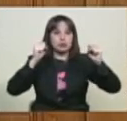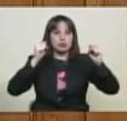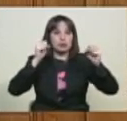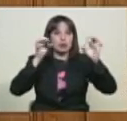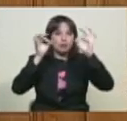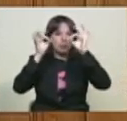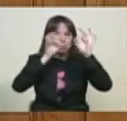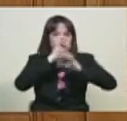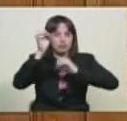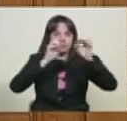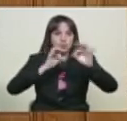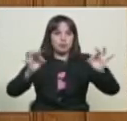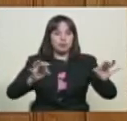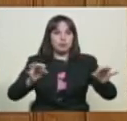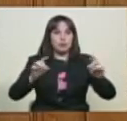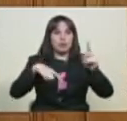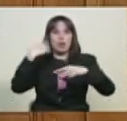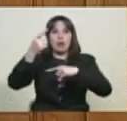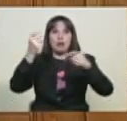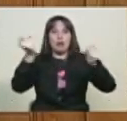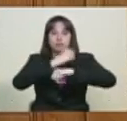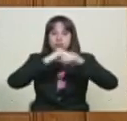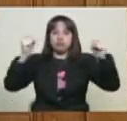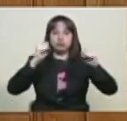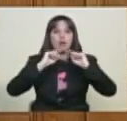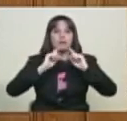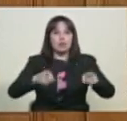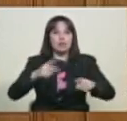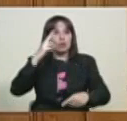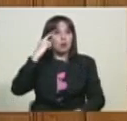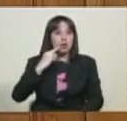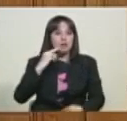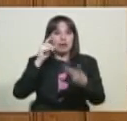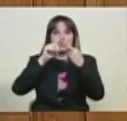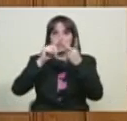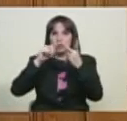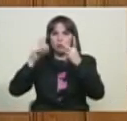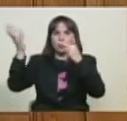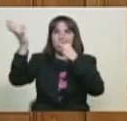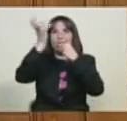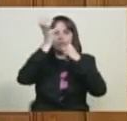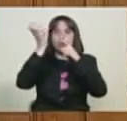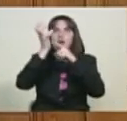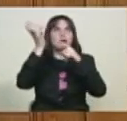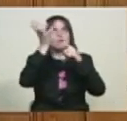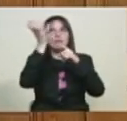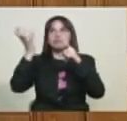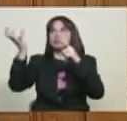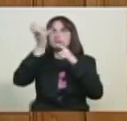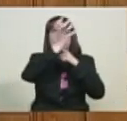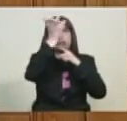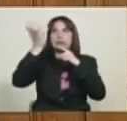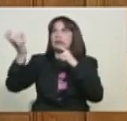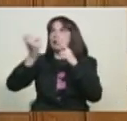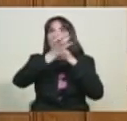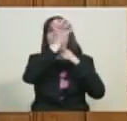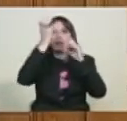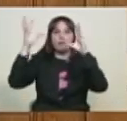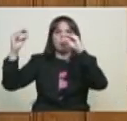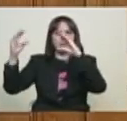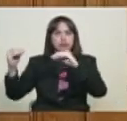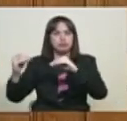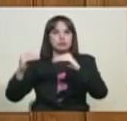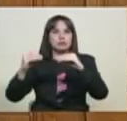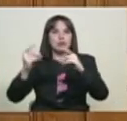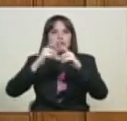es el dron que definitivamente logran explotar en la avenida Bolívar, y el segundo dron que se desorienta, producto de los